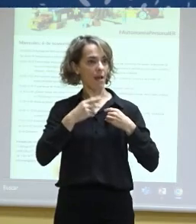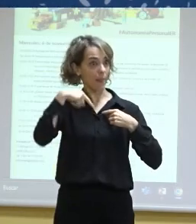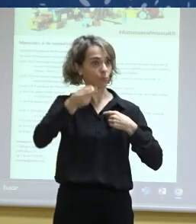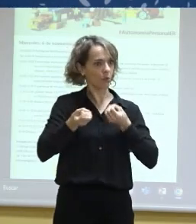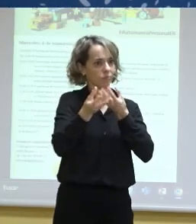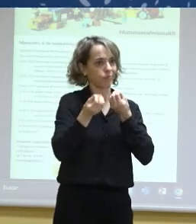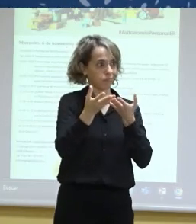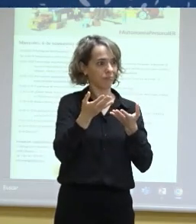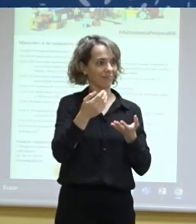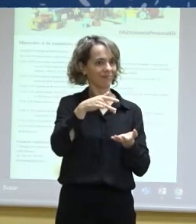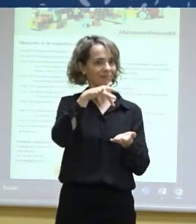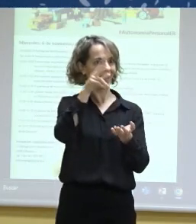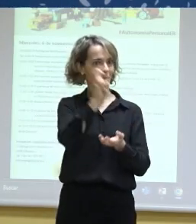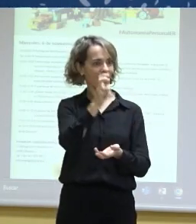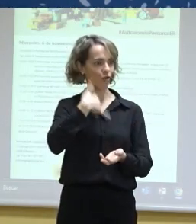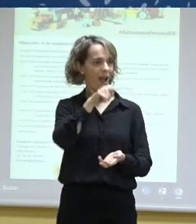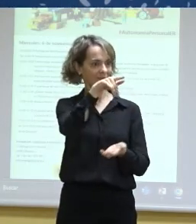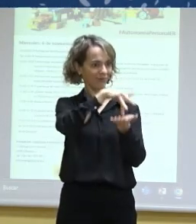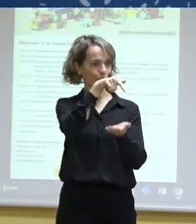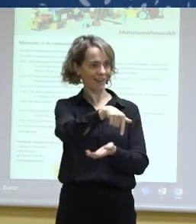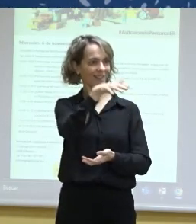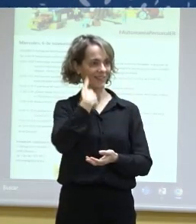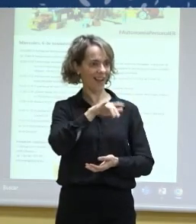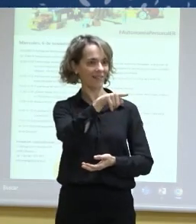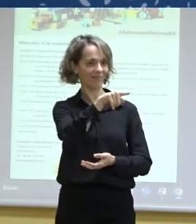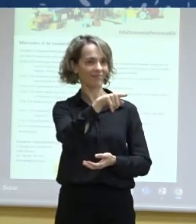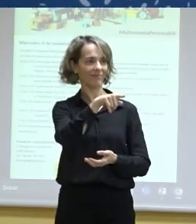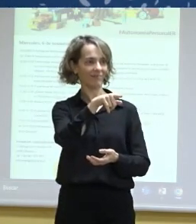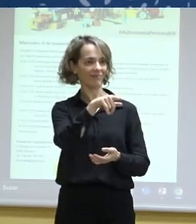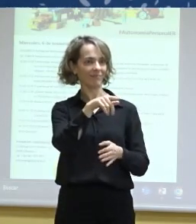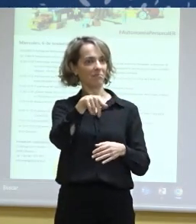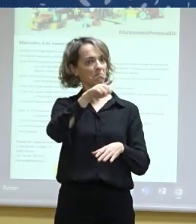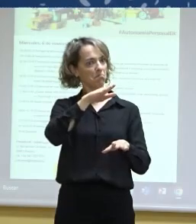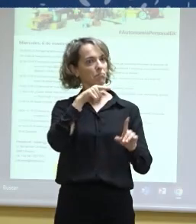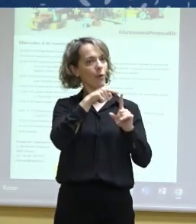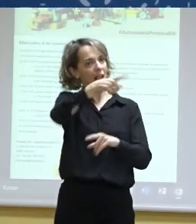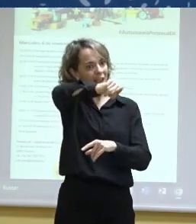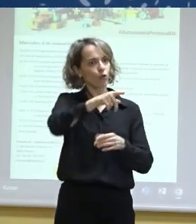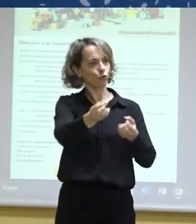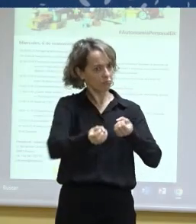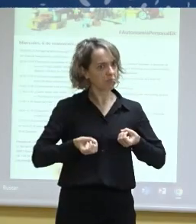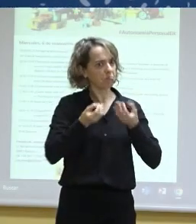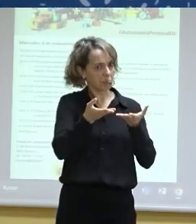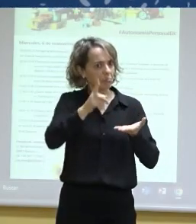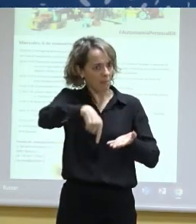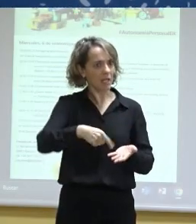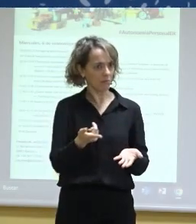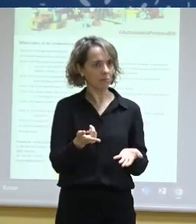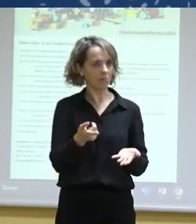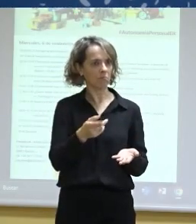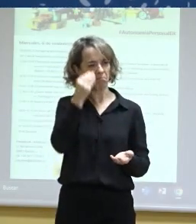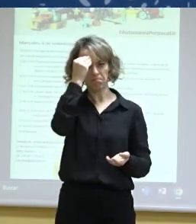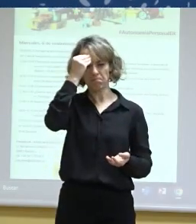aquí, ¿vale? Para que ellos también puedan aportar, y creemos que es fundamental